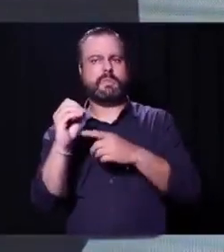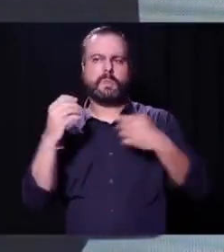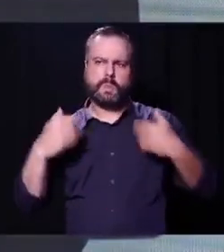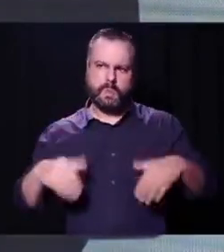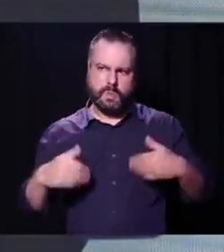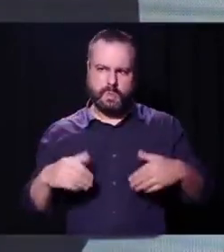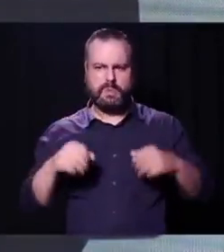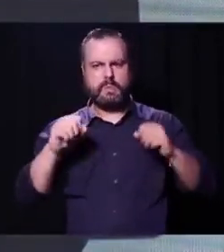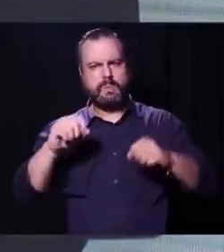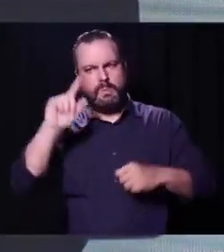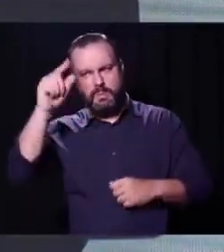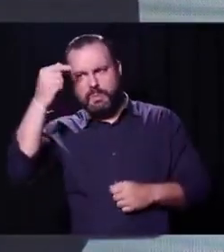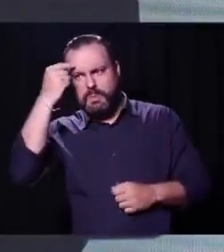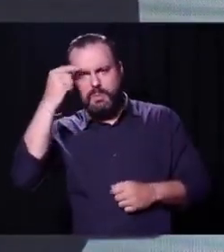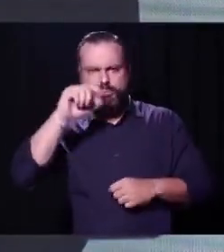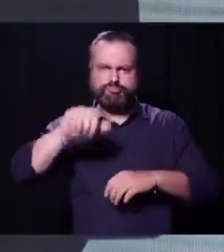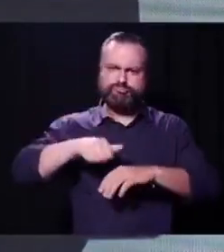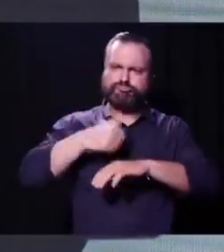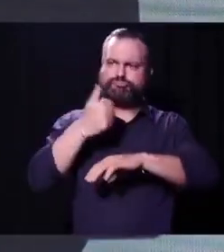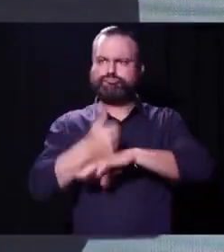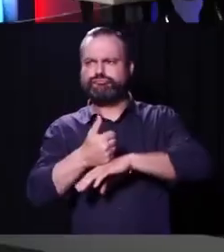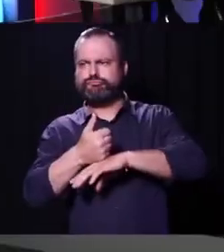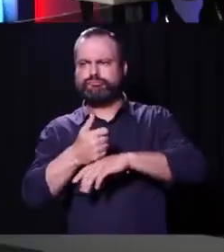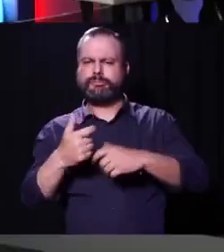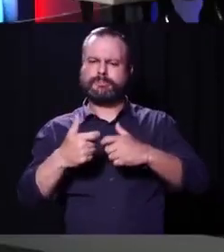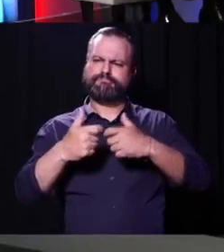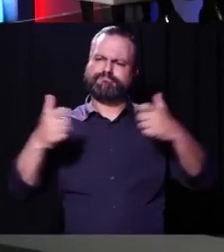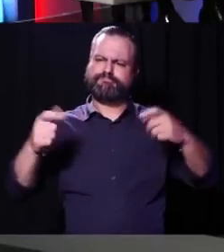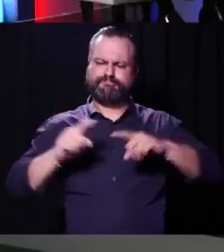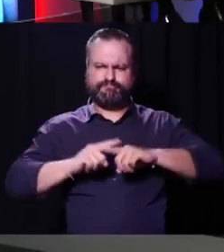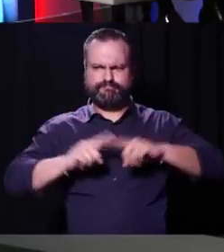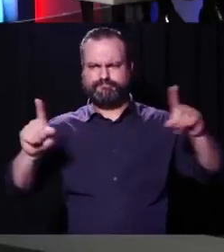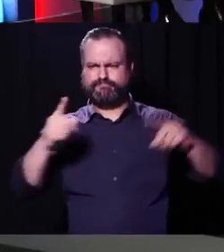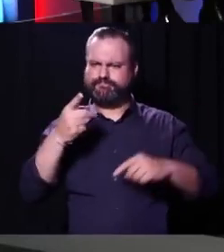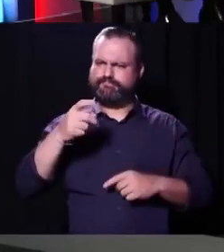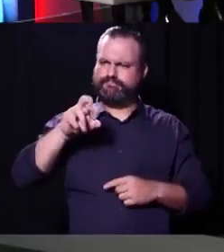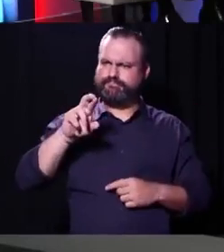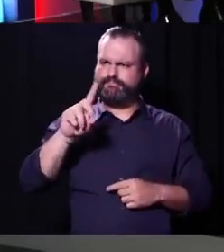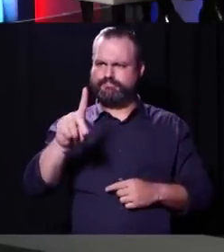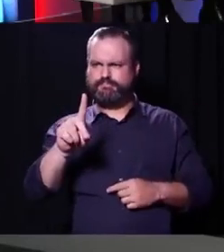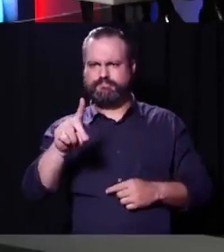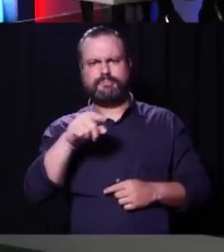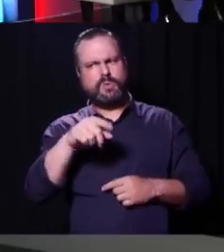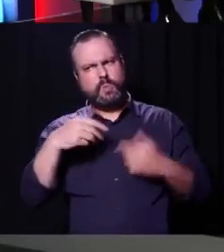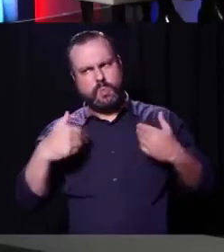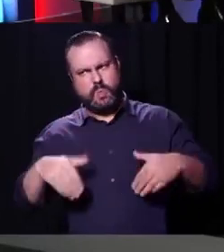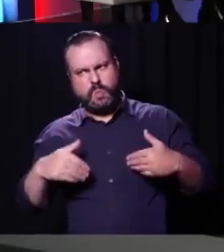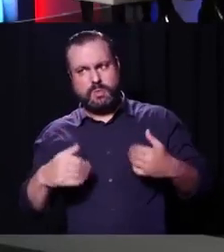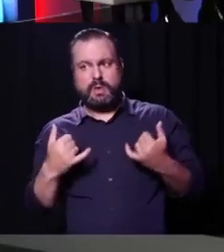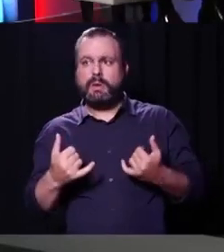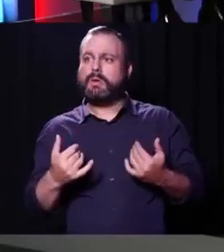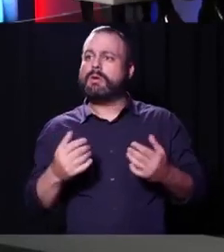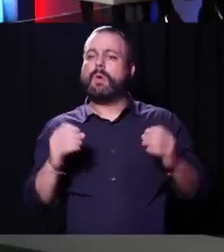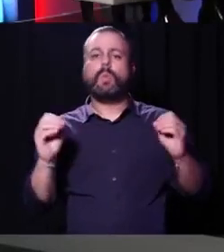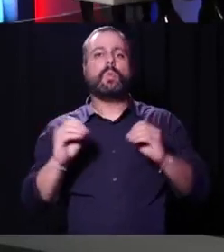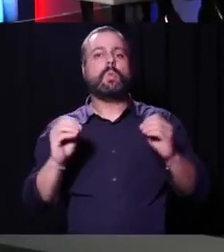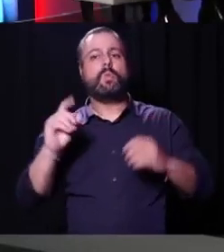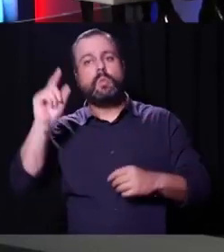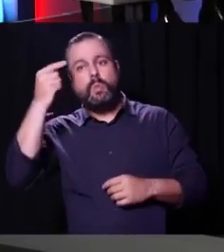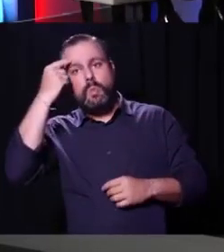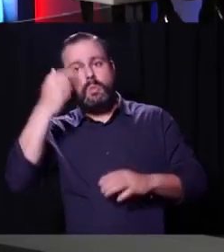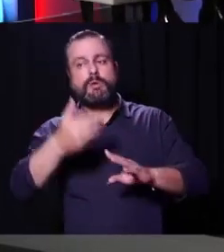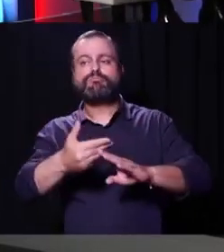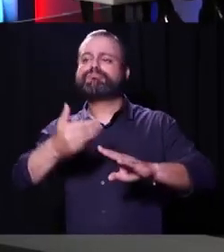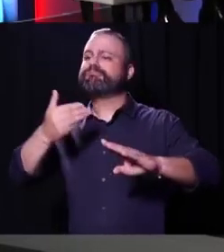gobernar desde el día uno. Esa es la gran diferencia del PRD. O sea, el PRD no es como el gobierno actual. O sea, el gobierno actual, uno de los